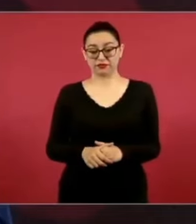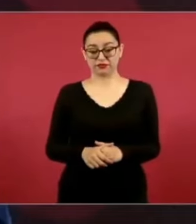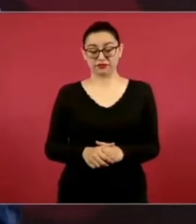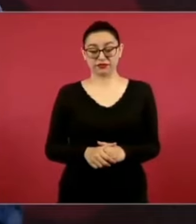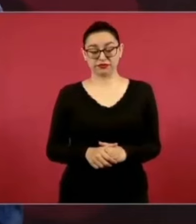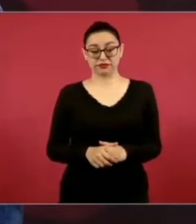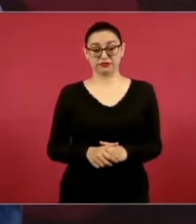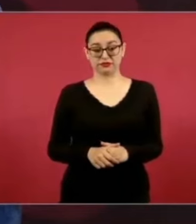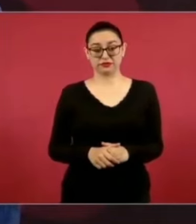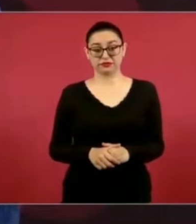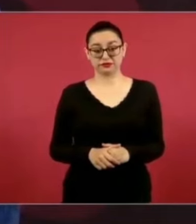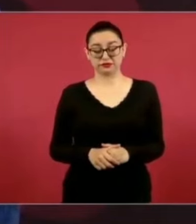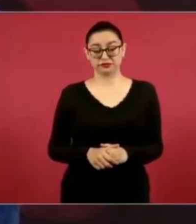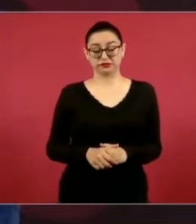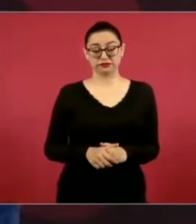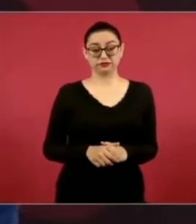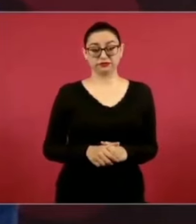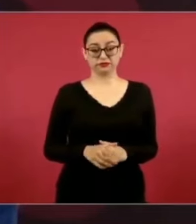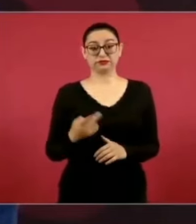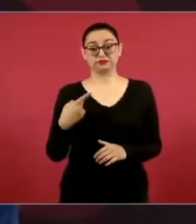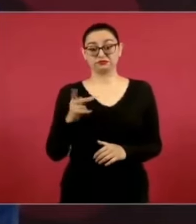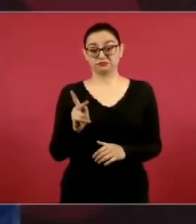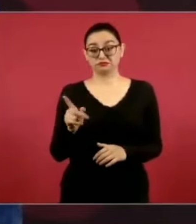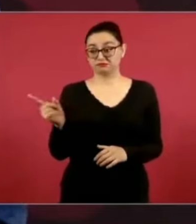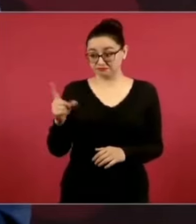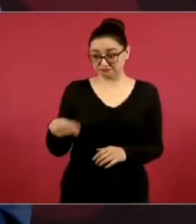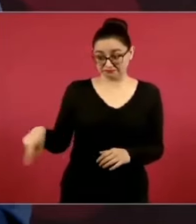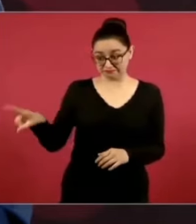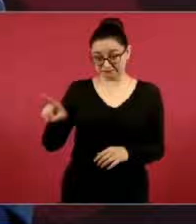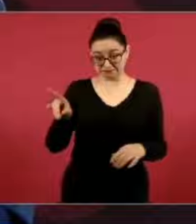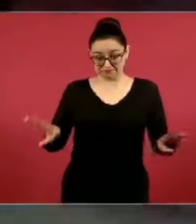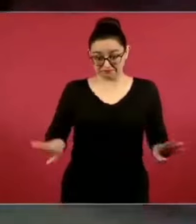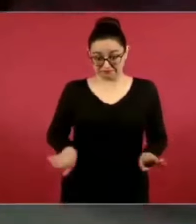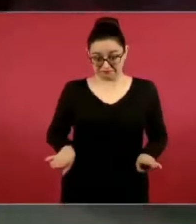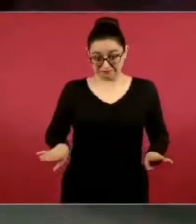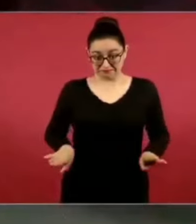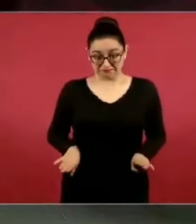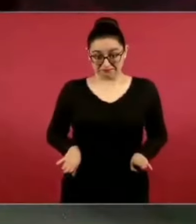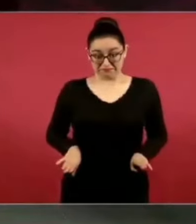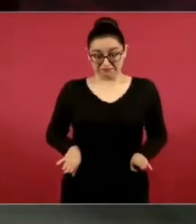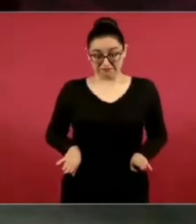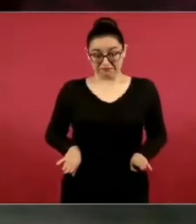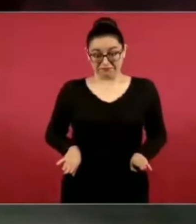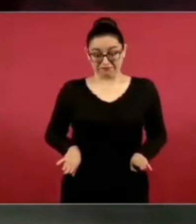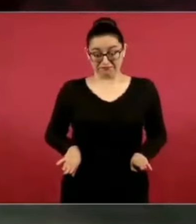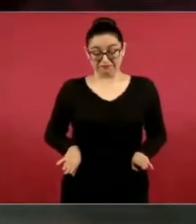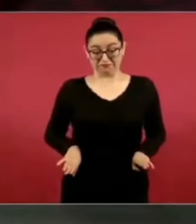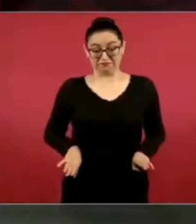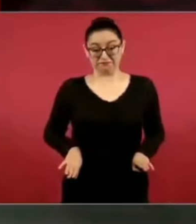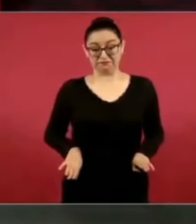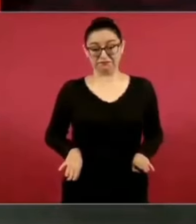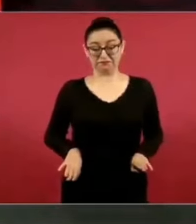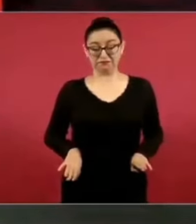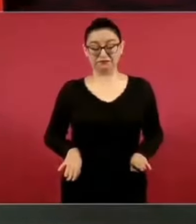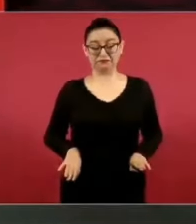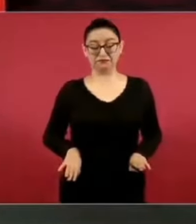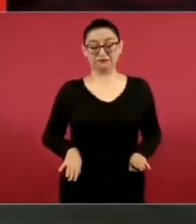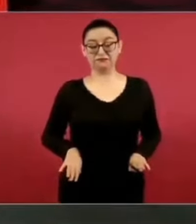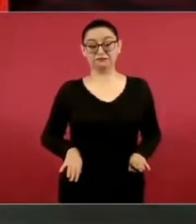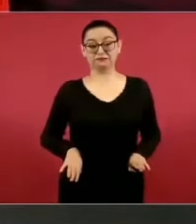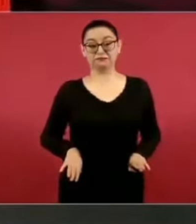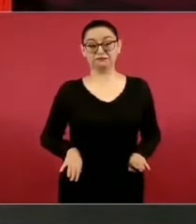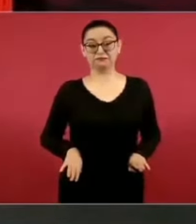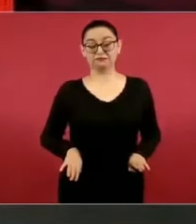sepan que ellos no van